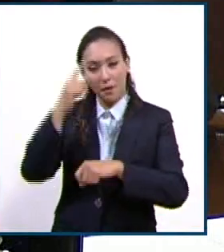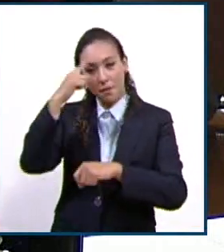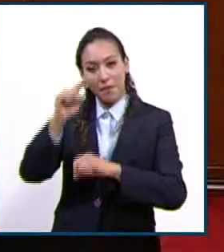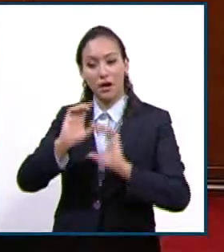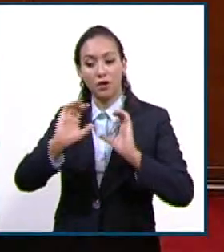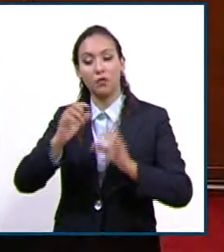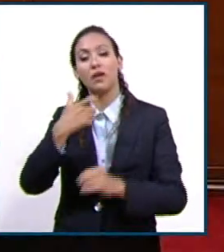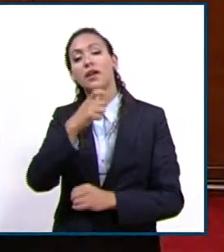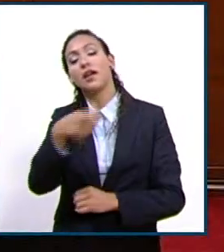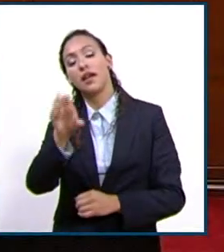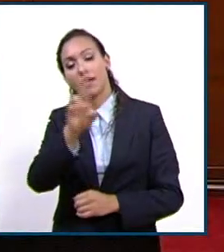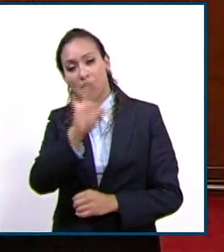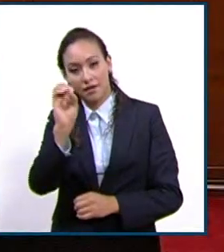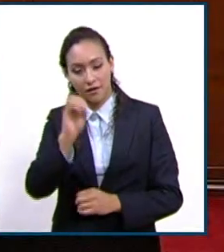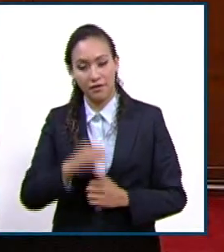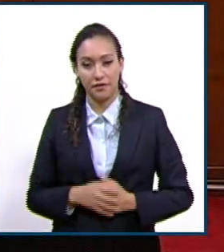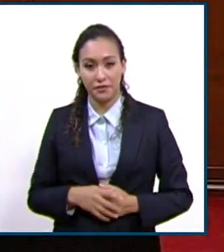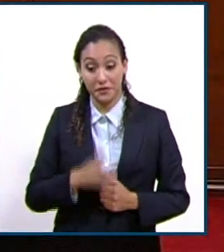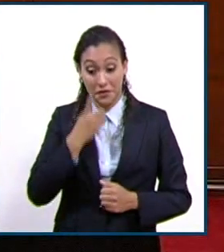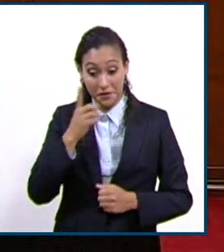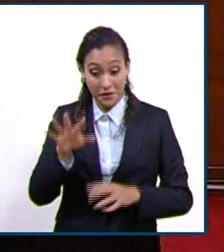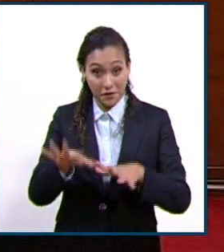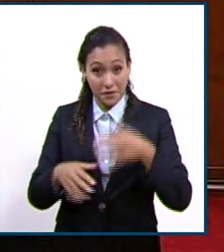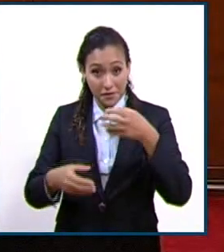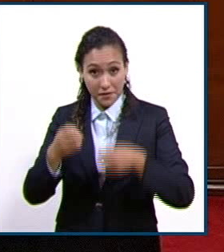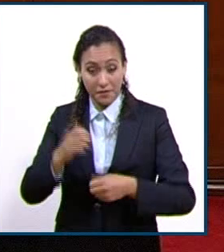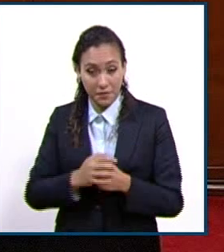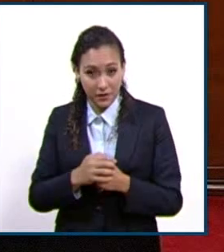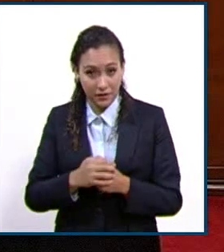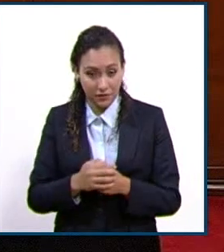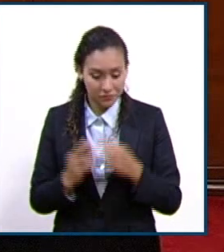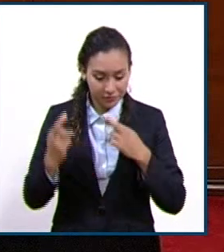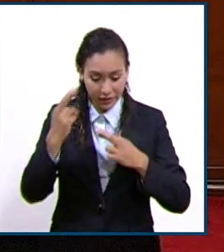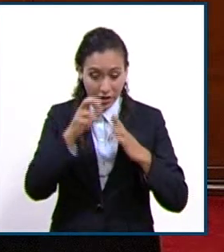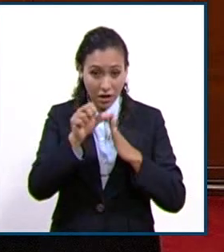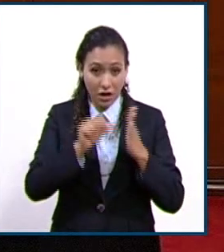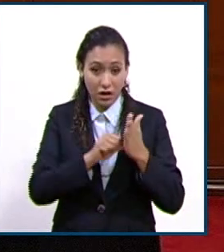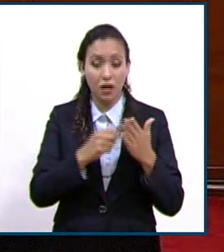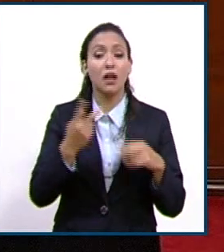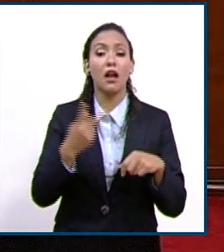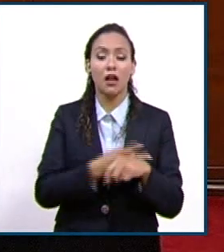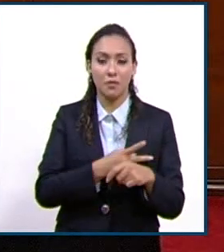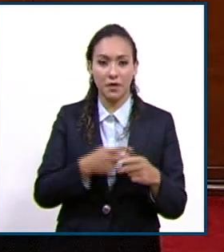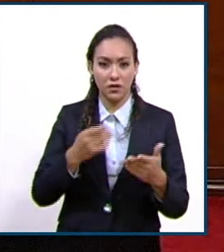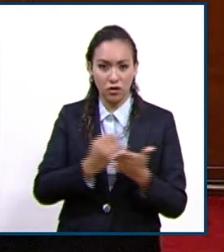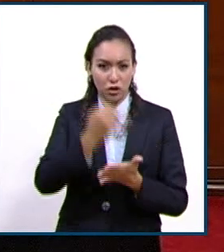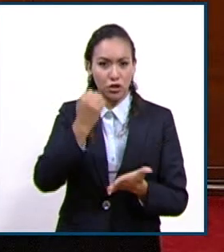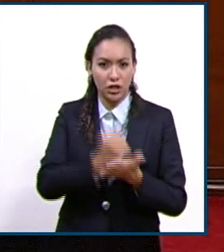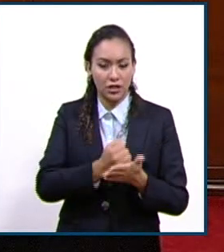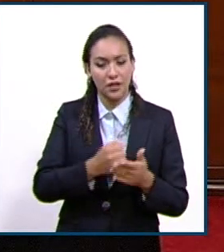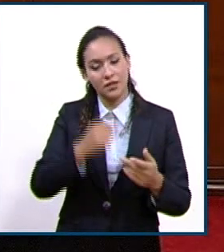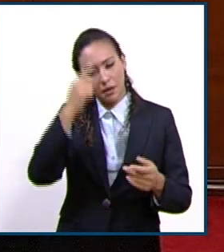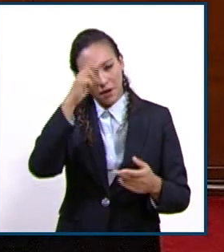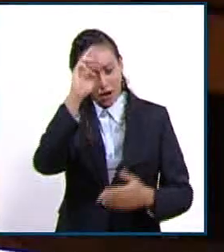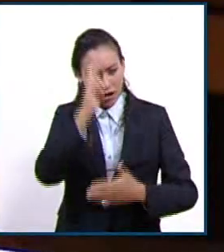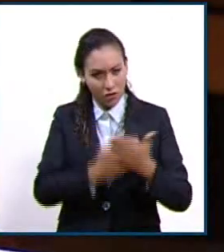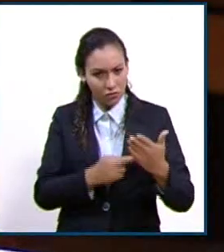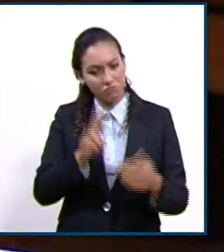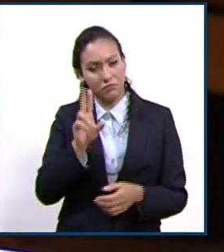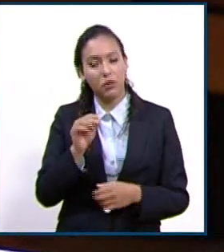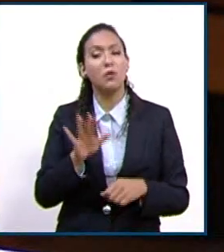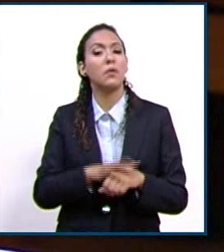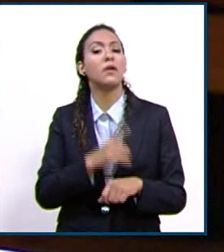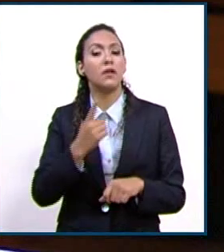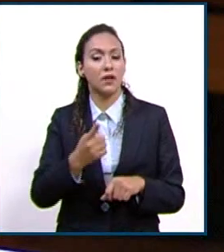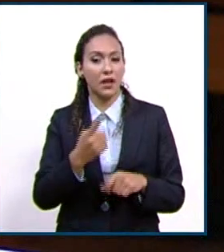Roo. En este asunto, el Pleno invalidó el requisito consistente en no haber sido sentenciado o condenado por delito intencional o doloso que